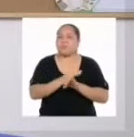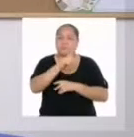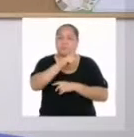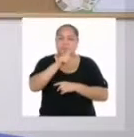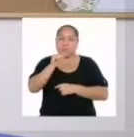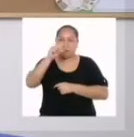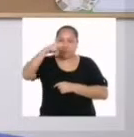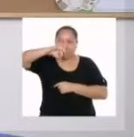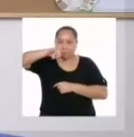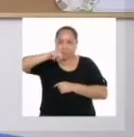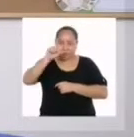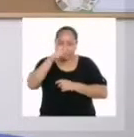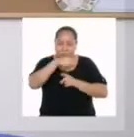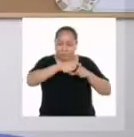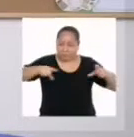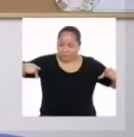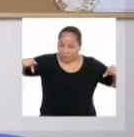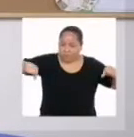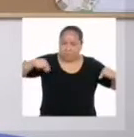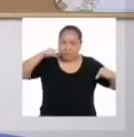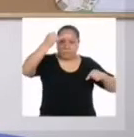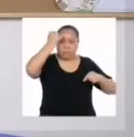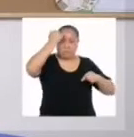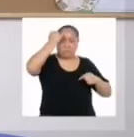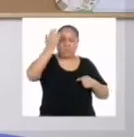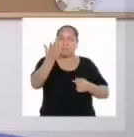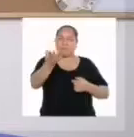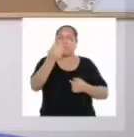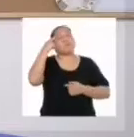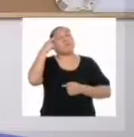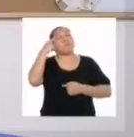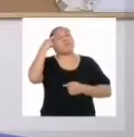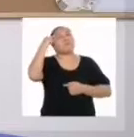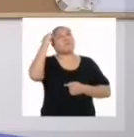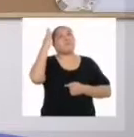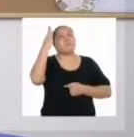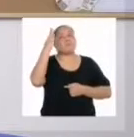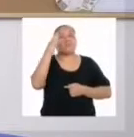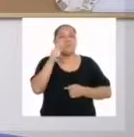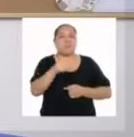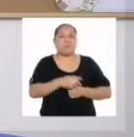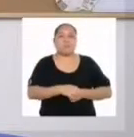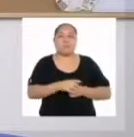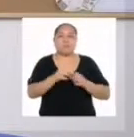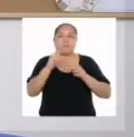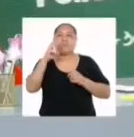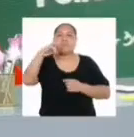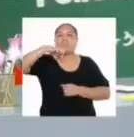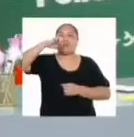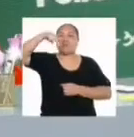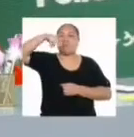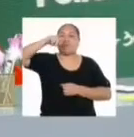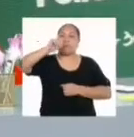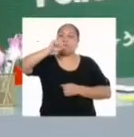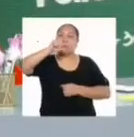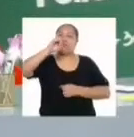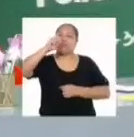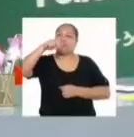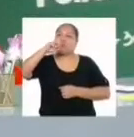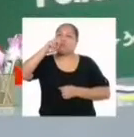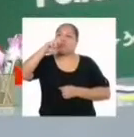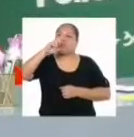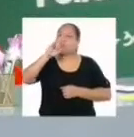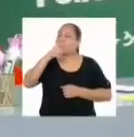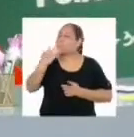las zanjas de infiltración. Por eso te propongo hacer una proyección a partir de un pentágono regular. ¿Un